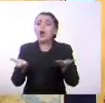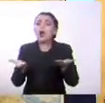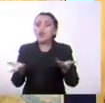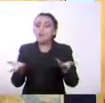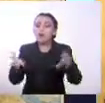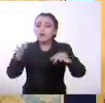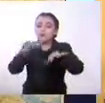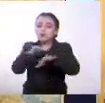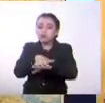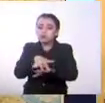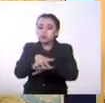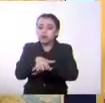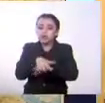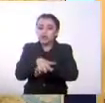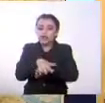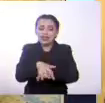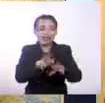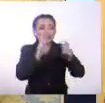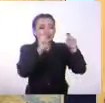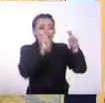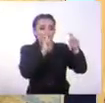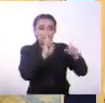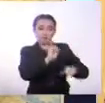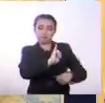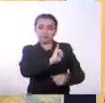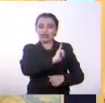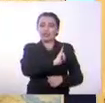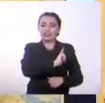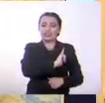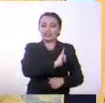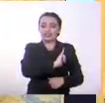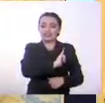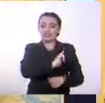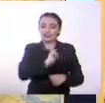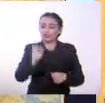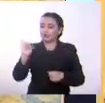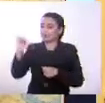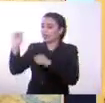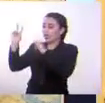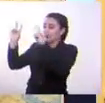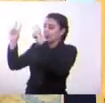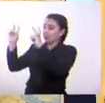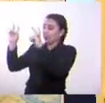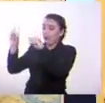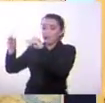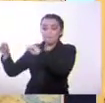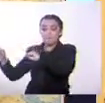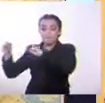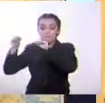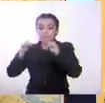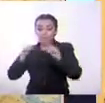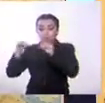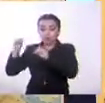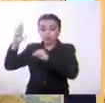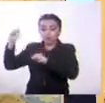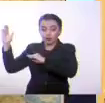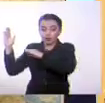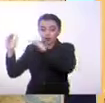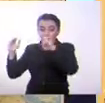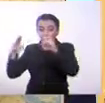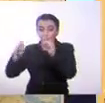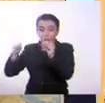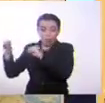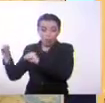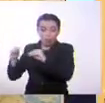interesante porque te lo voy a poner con un ejemplo. Nosotros habíamos hablado el tema de las pupusas,